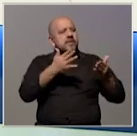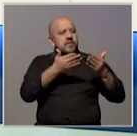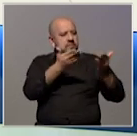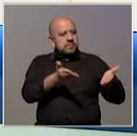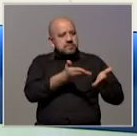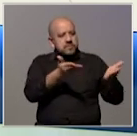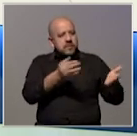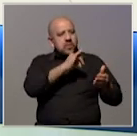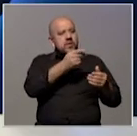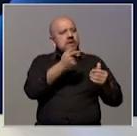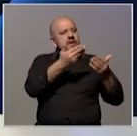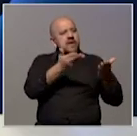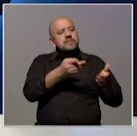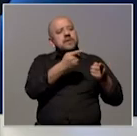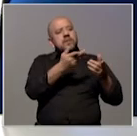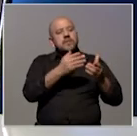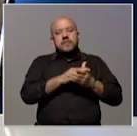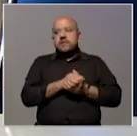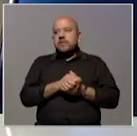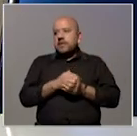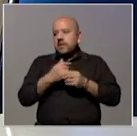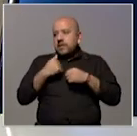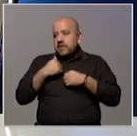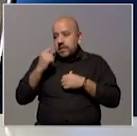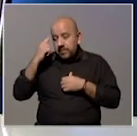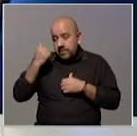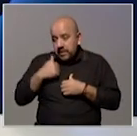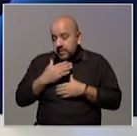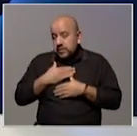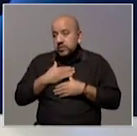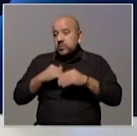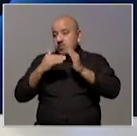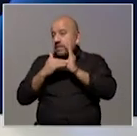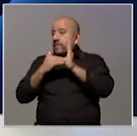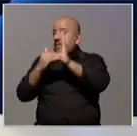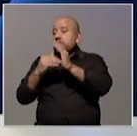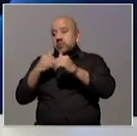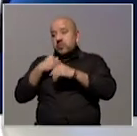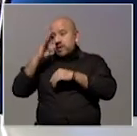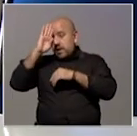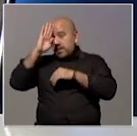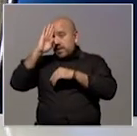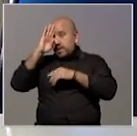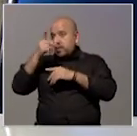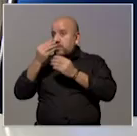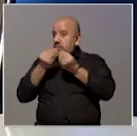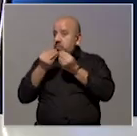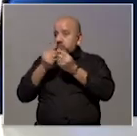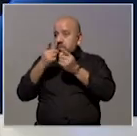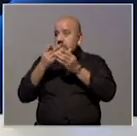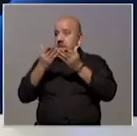y que representa para vos bueno para mí es un referente he aprendido muchísimo a su lado